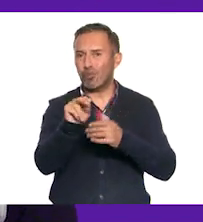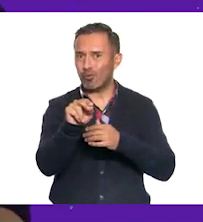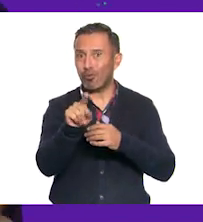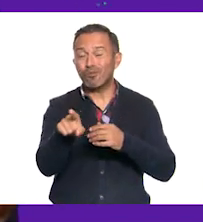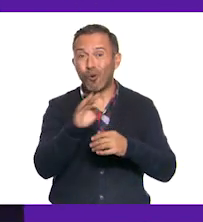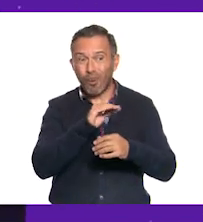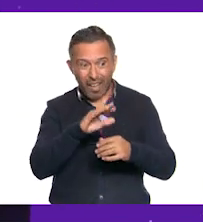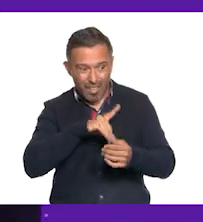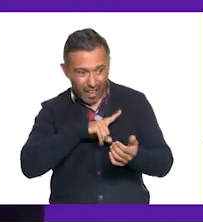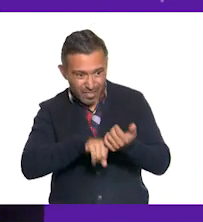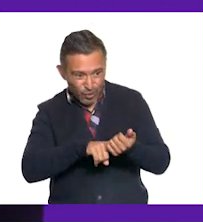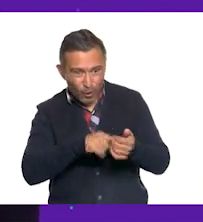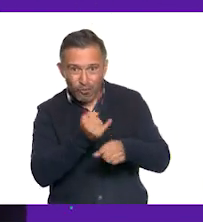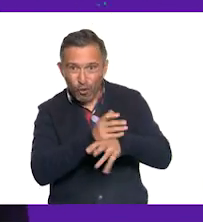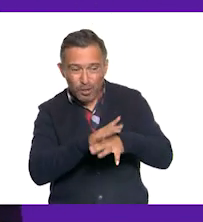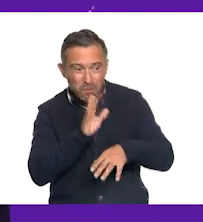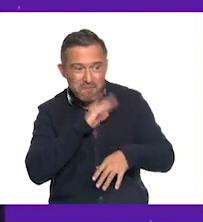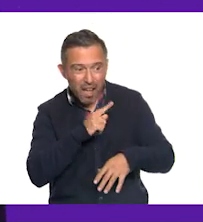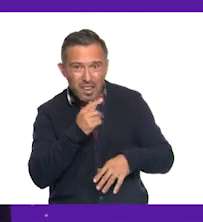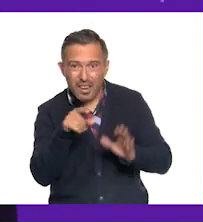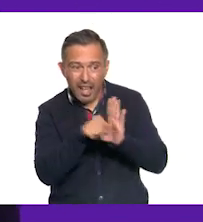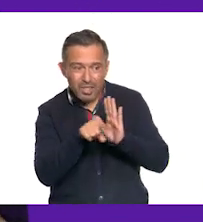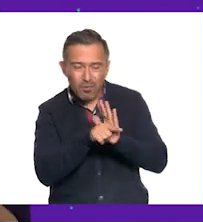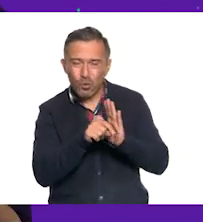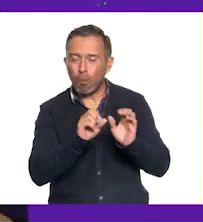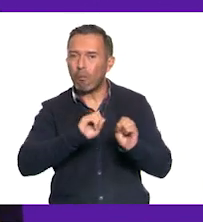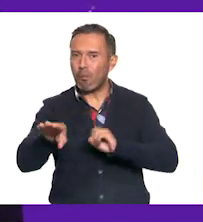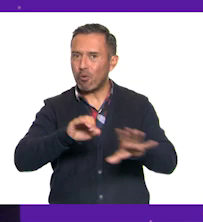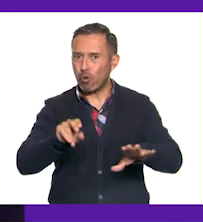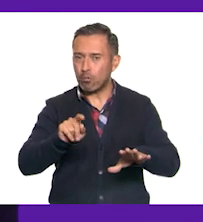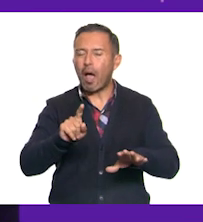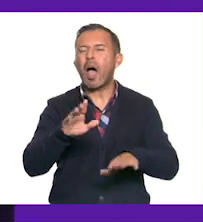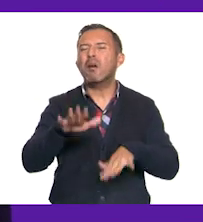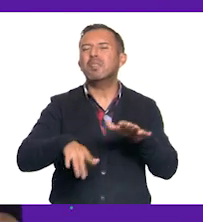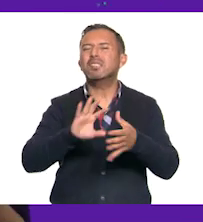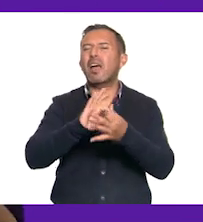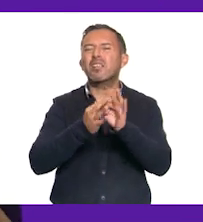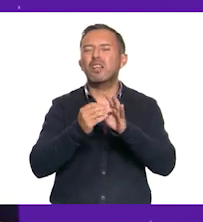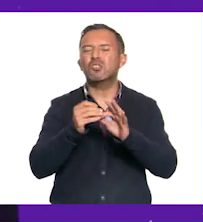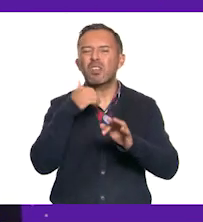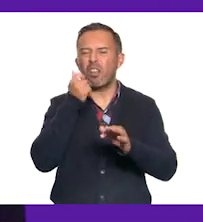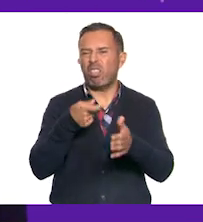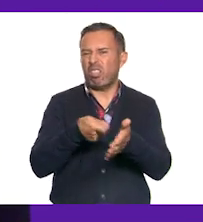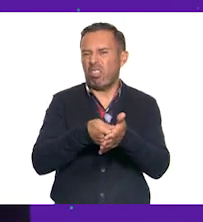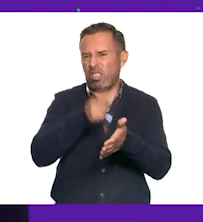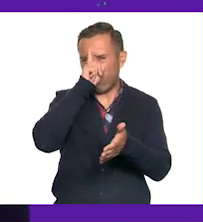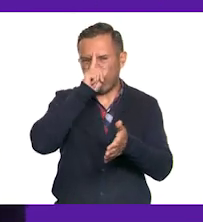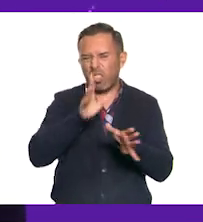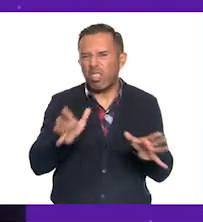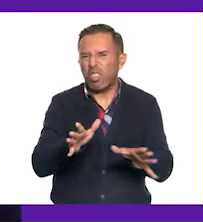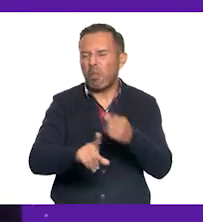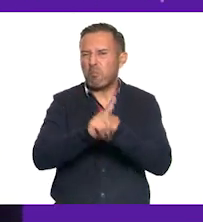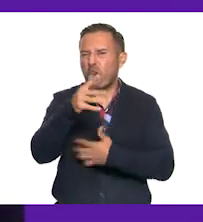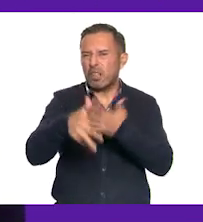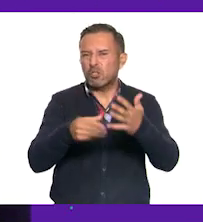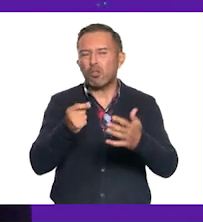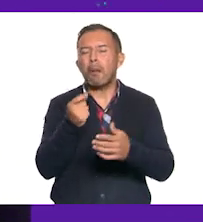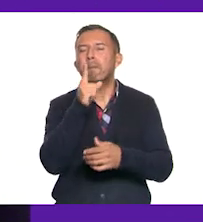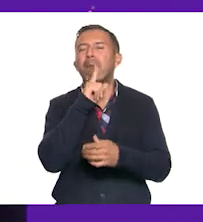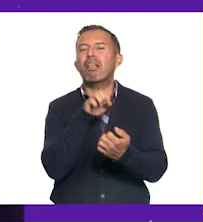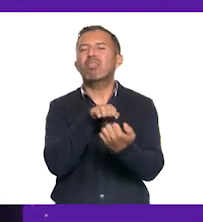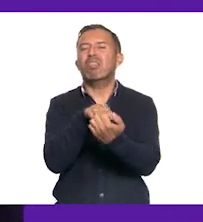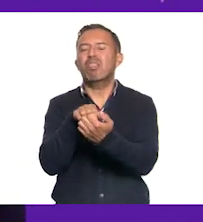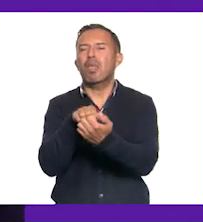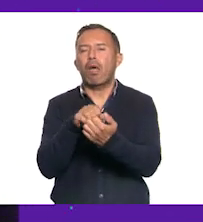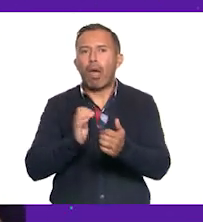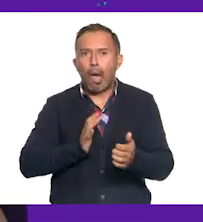negativa. Muchas de esas cadenas son utilizadas para incitar a la violencia o para desinformar a la gente, y esto puede